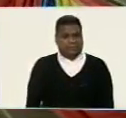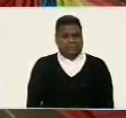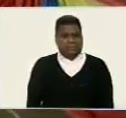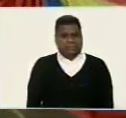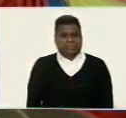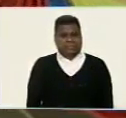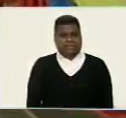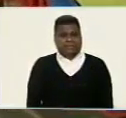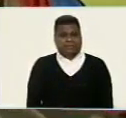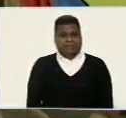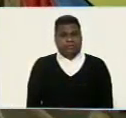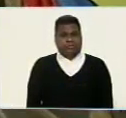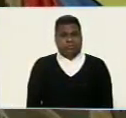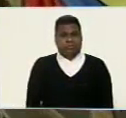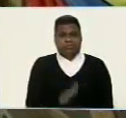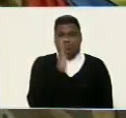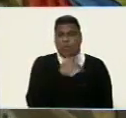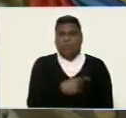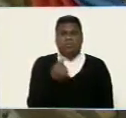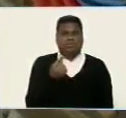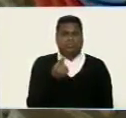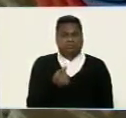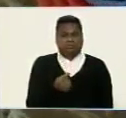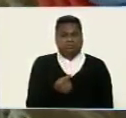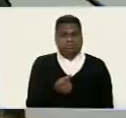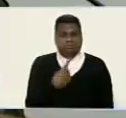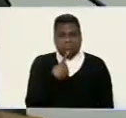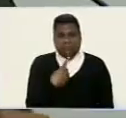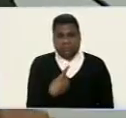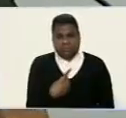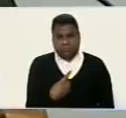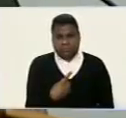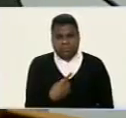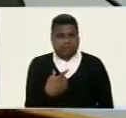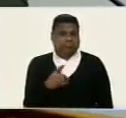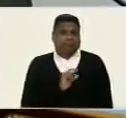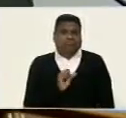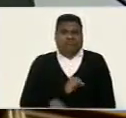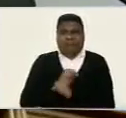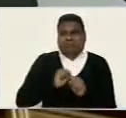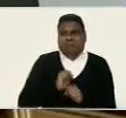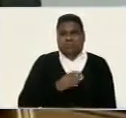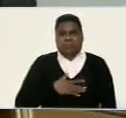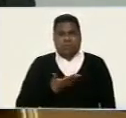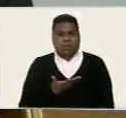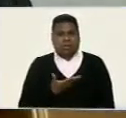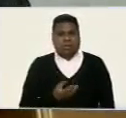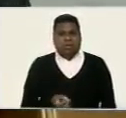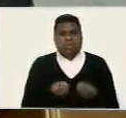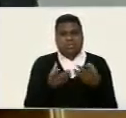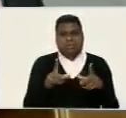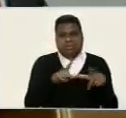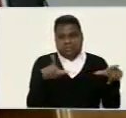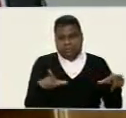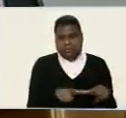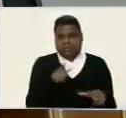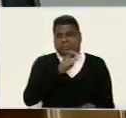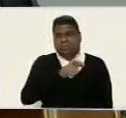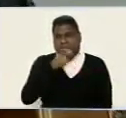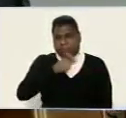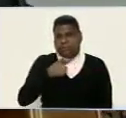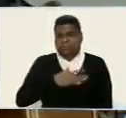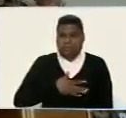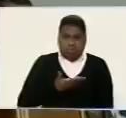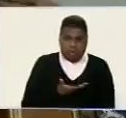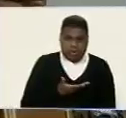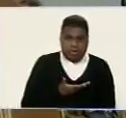no tendré ningún complejo en decir, ya yo no puedo, para darle el lugar a alguien que sí pueda.